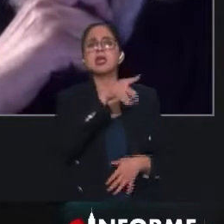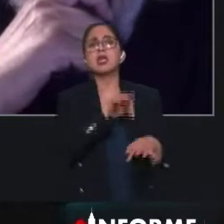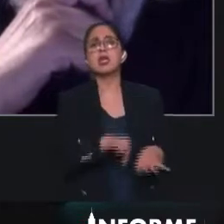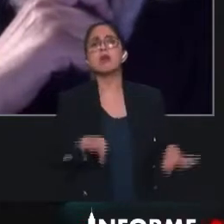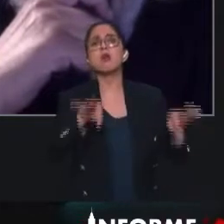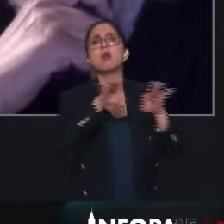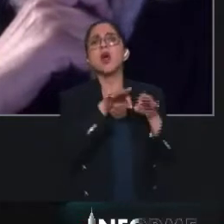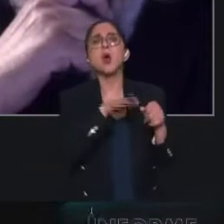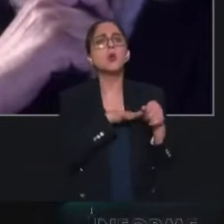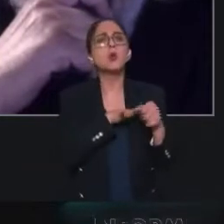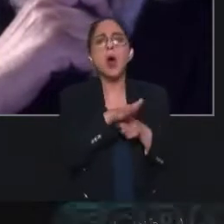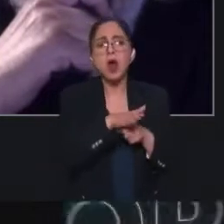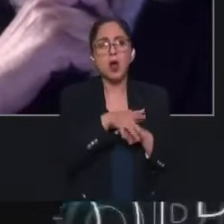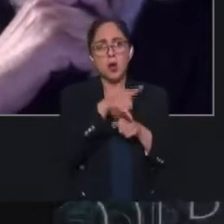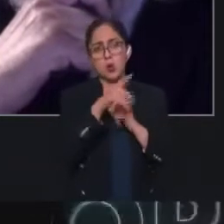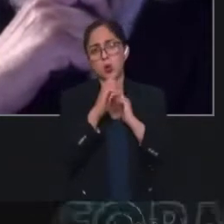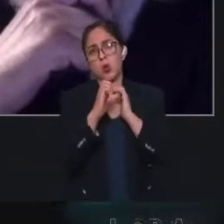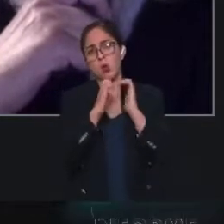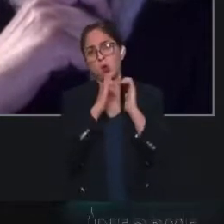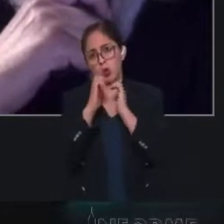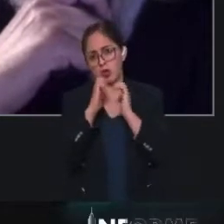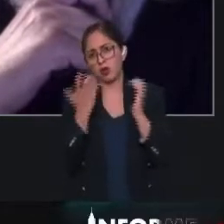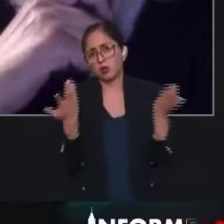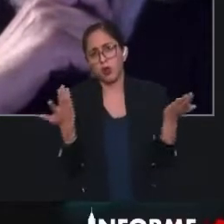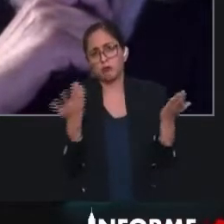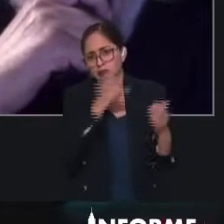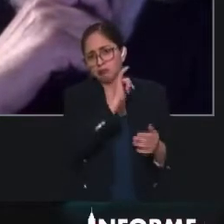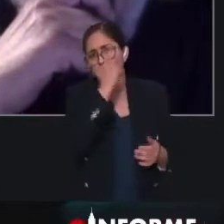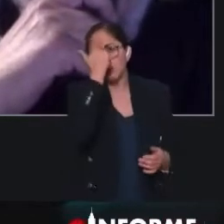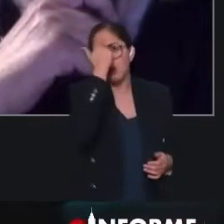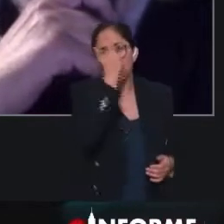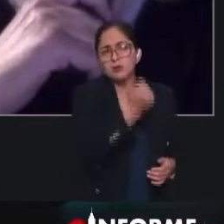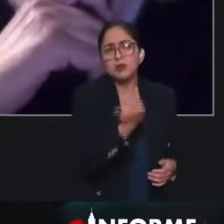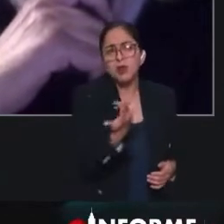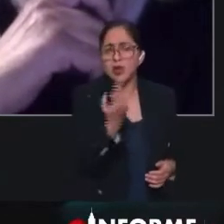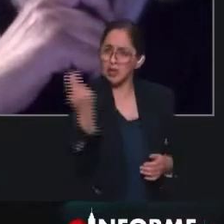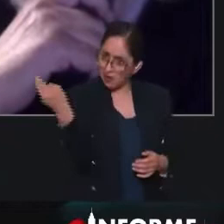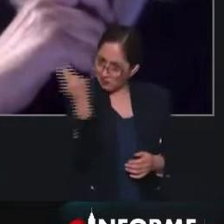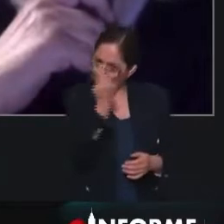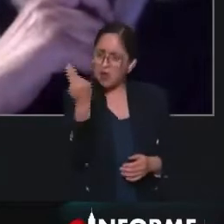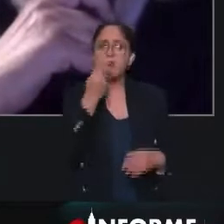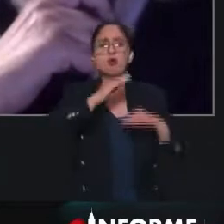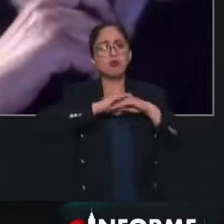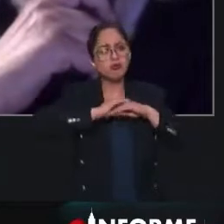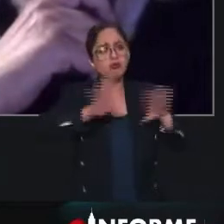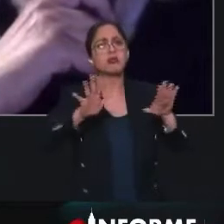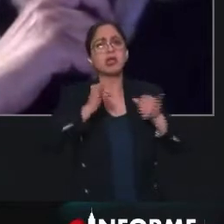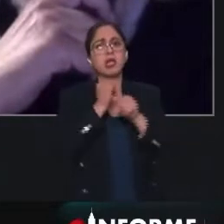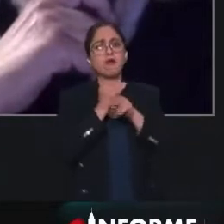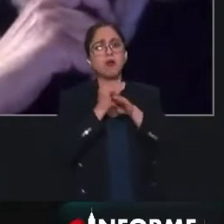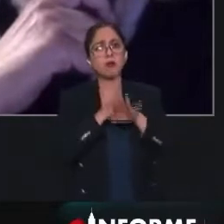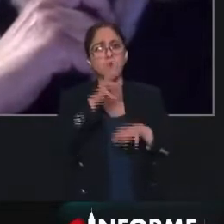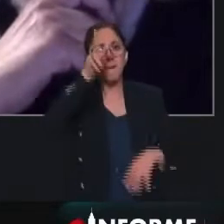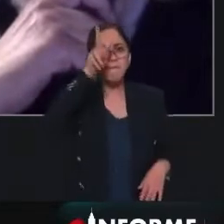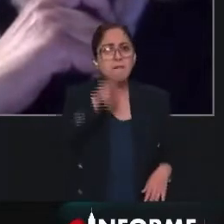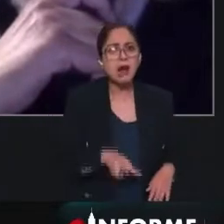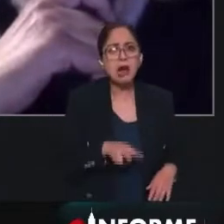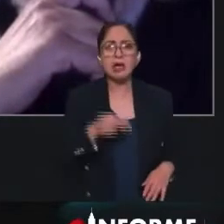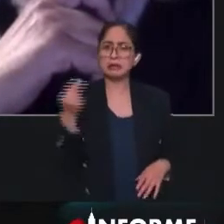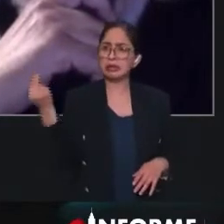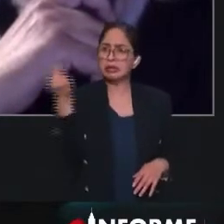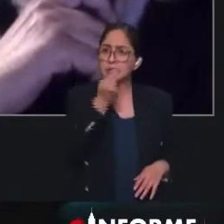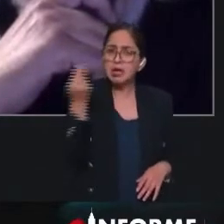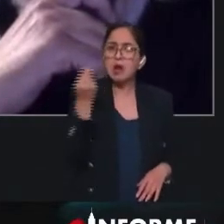la comunicación, que genere una mejor información por un lado, y a lo mejor un mejor proceso